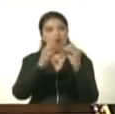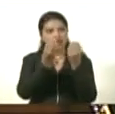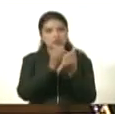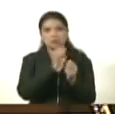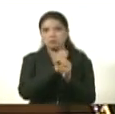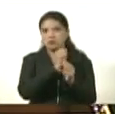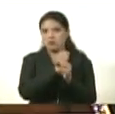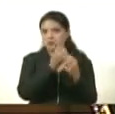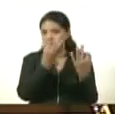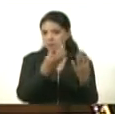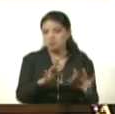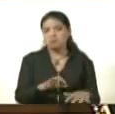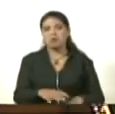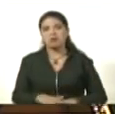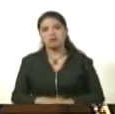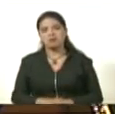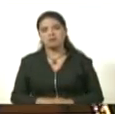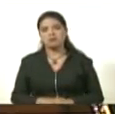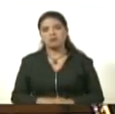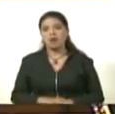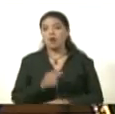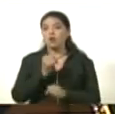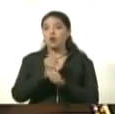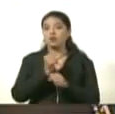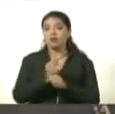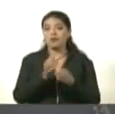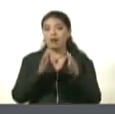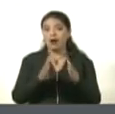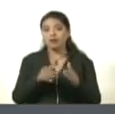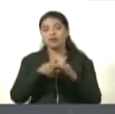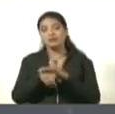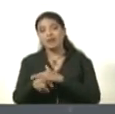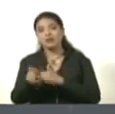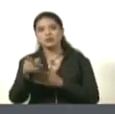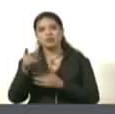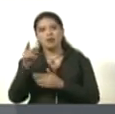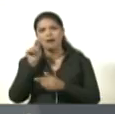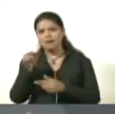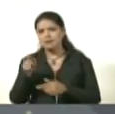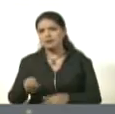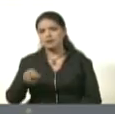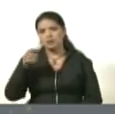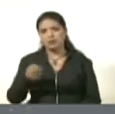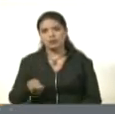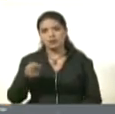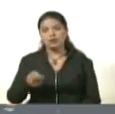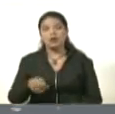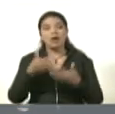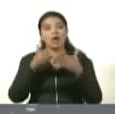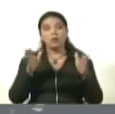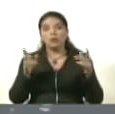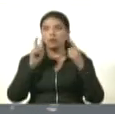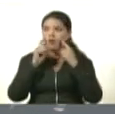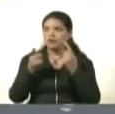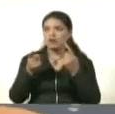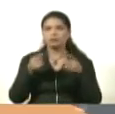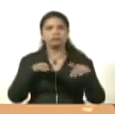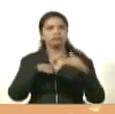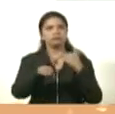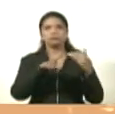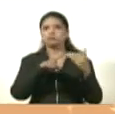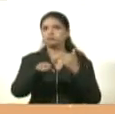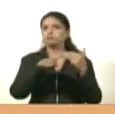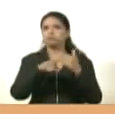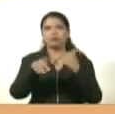en pleno funcionamiento, los trabajadores estaban en las partes internas y externas, el público, y vieron el tráfico normal